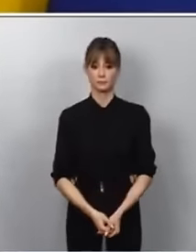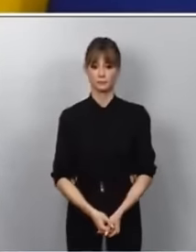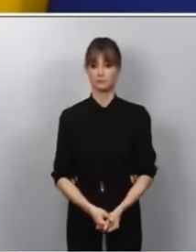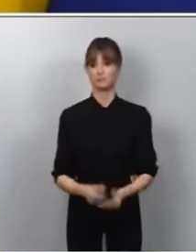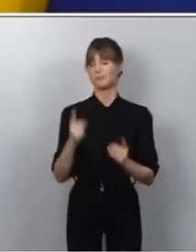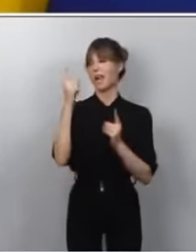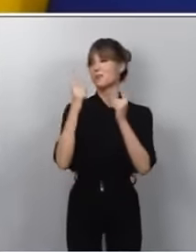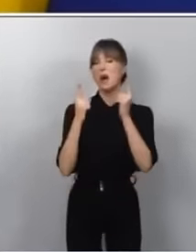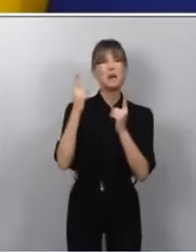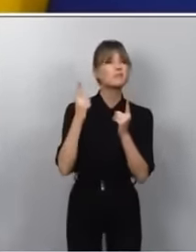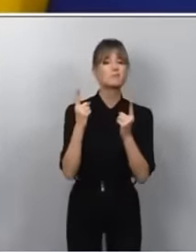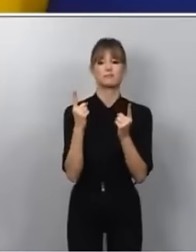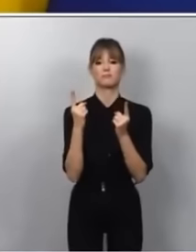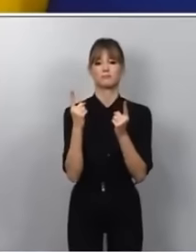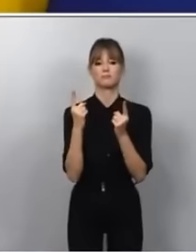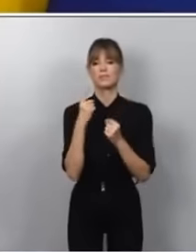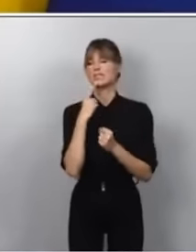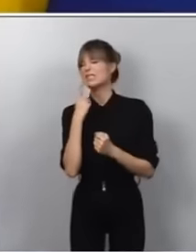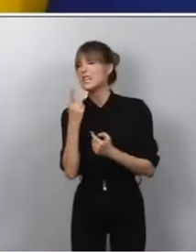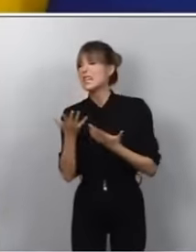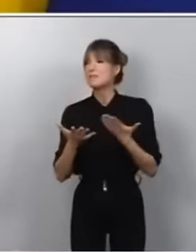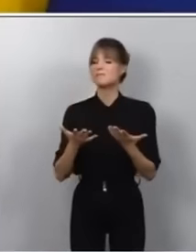también les diría algo cuando...